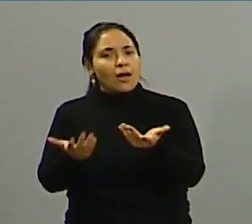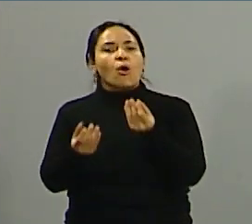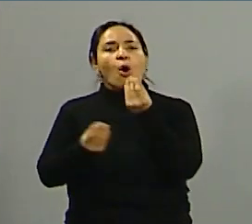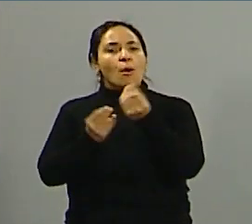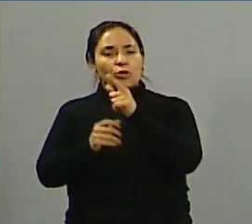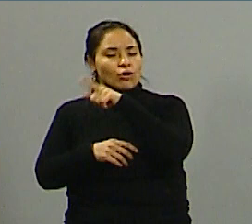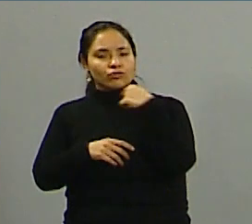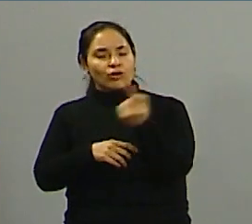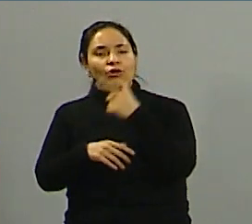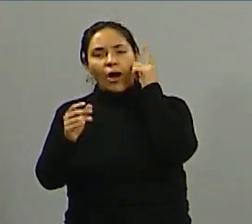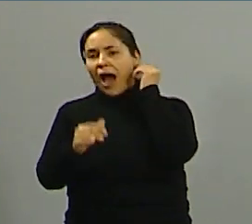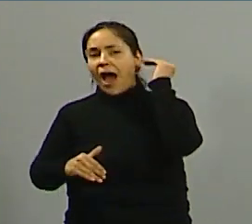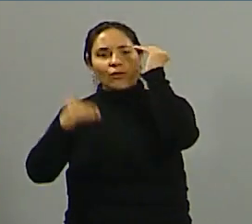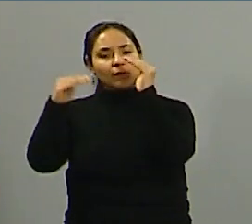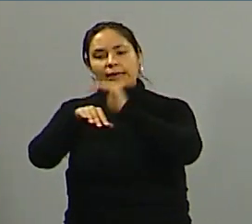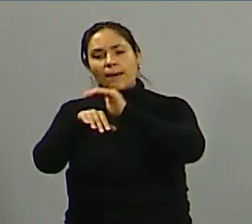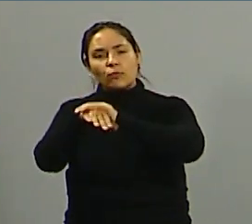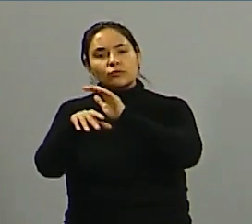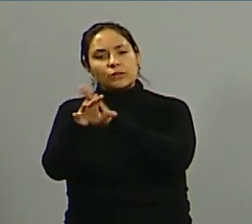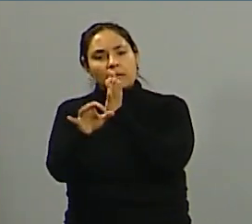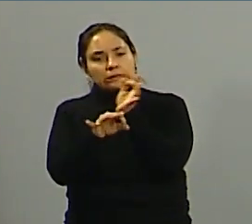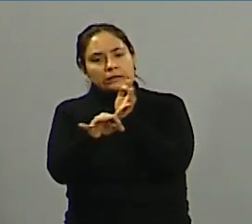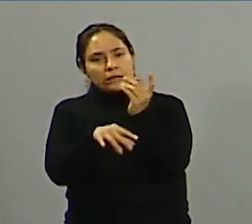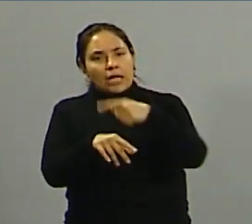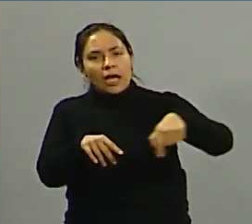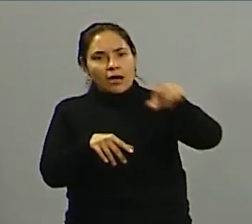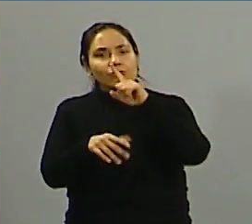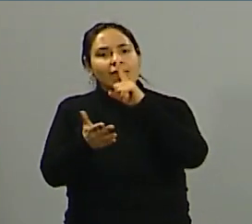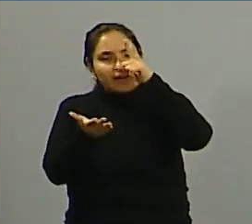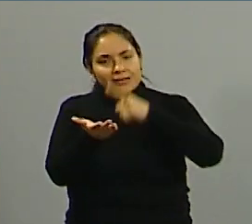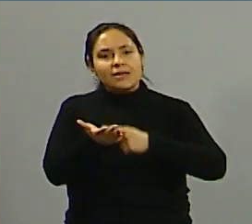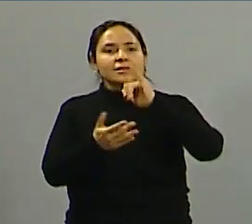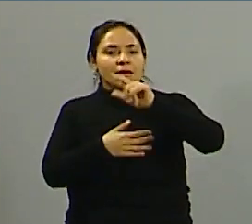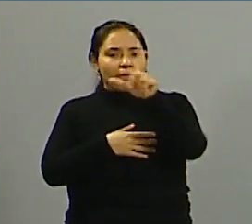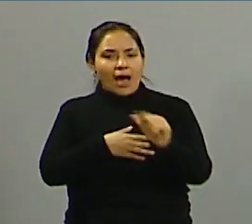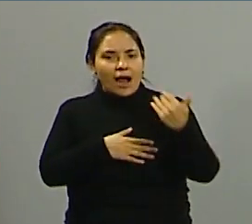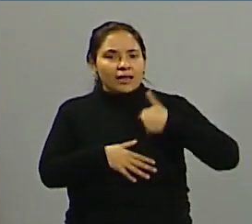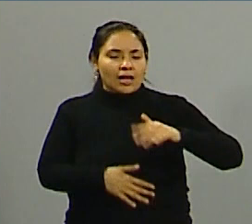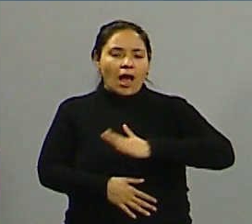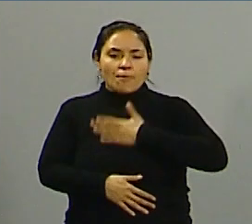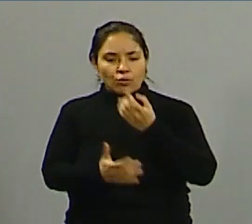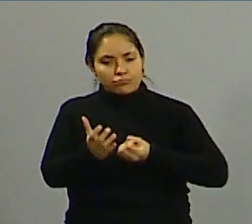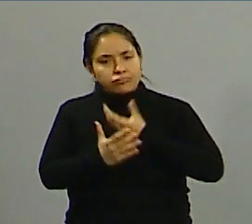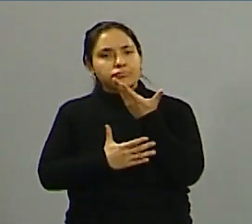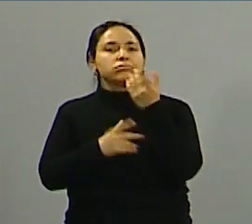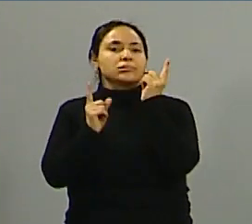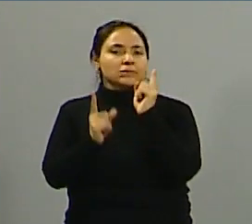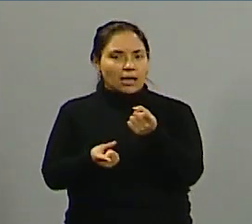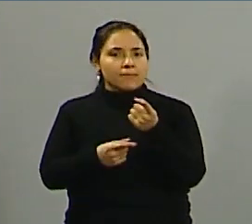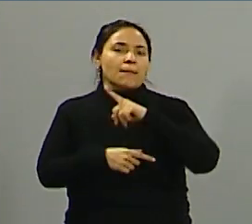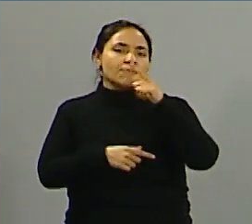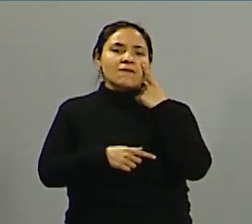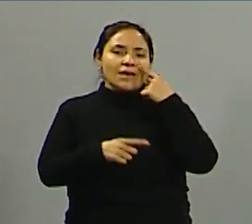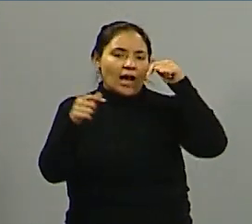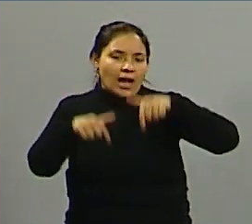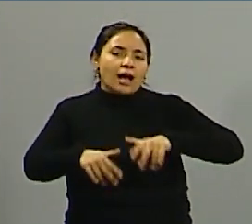los jóvenes, ¿no? Que sigan eligiendo nuestro país y de entender que por ahí yo siempre hablo esto con los chicos y que no podemos